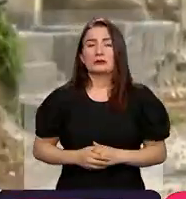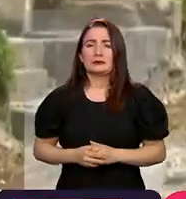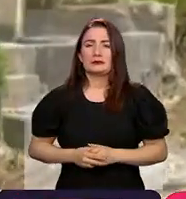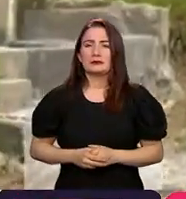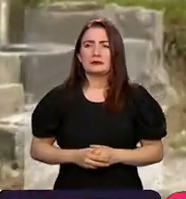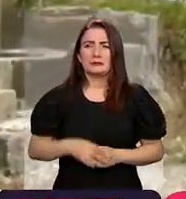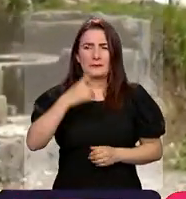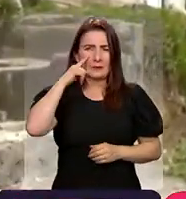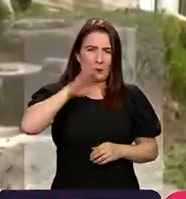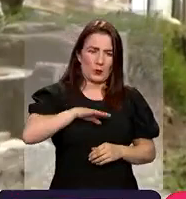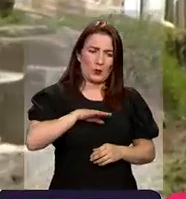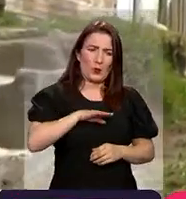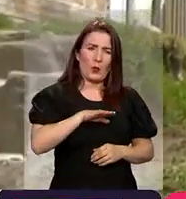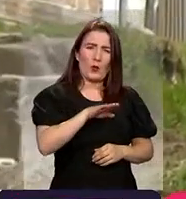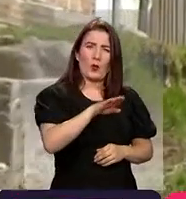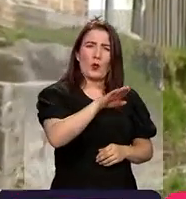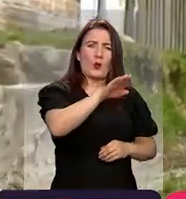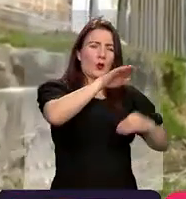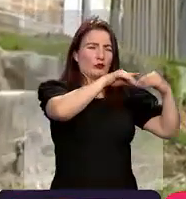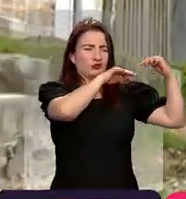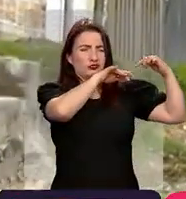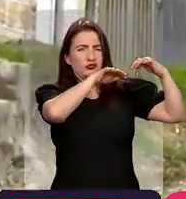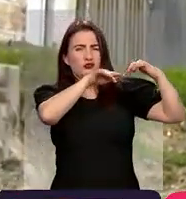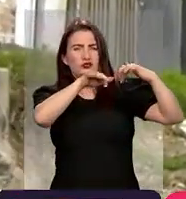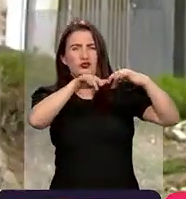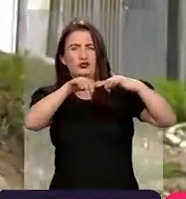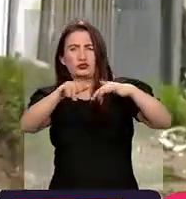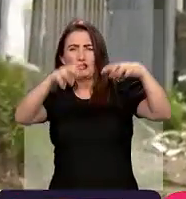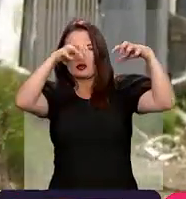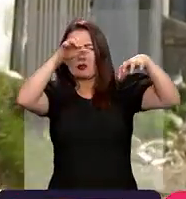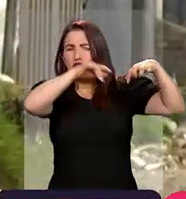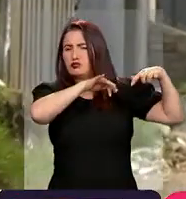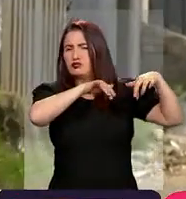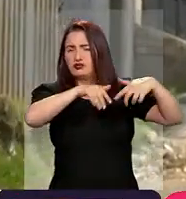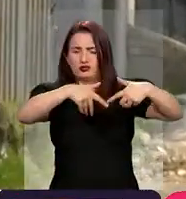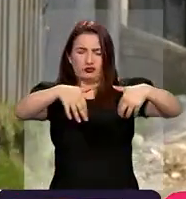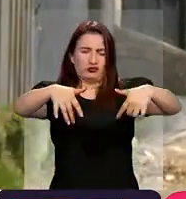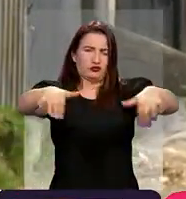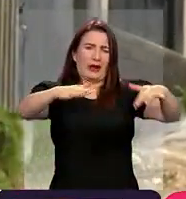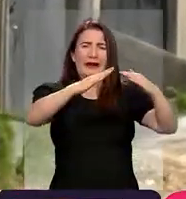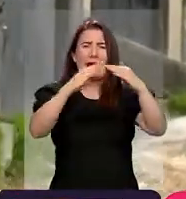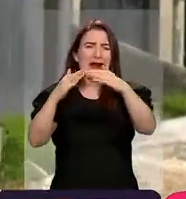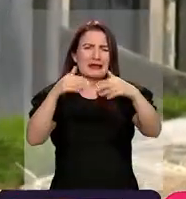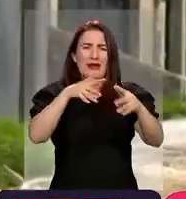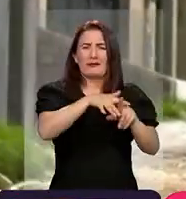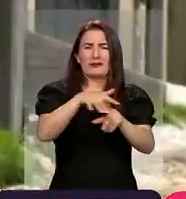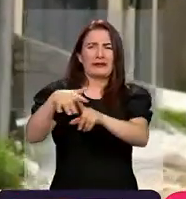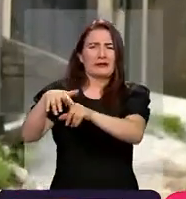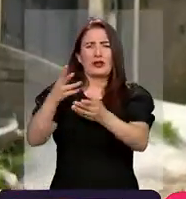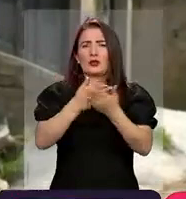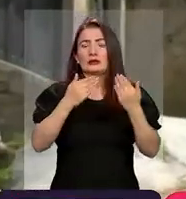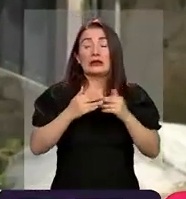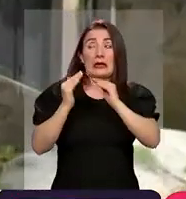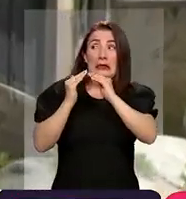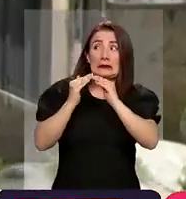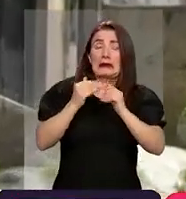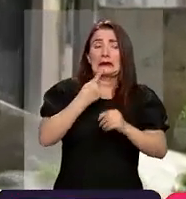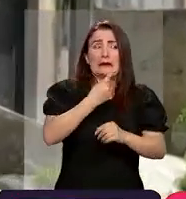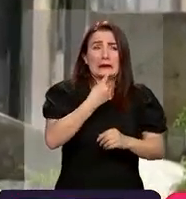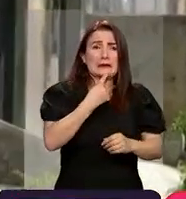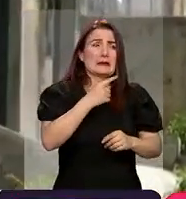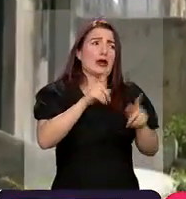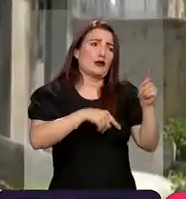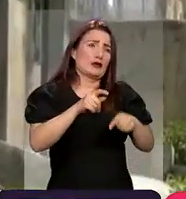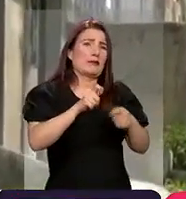la inclinación de este sector, las lluvias bajan con mucha fuerza y han ocasionado varias afectaciones. Hablábamos con los residentes y nos decían que incluso tienen